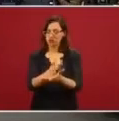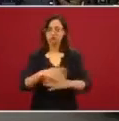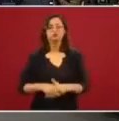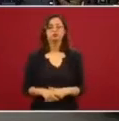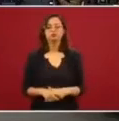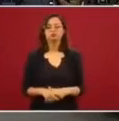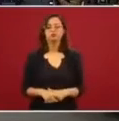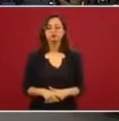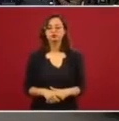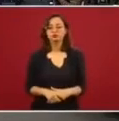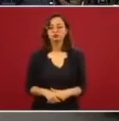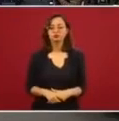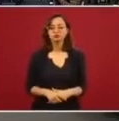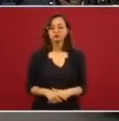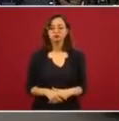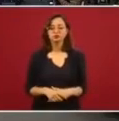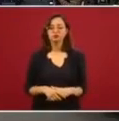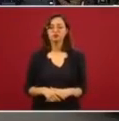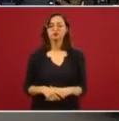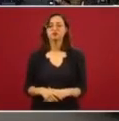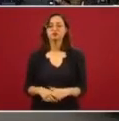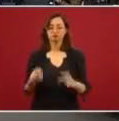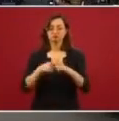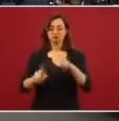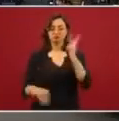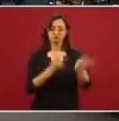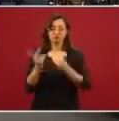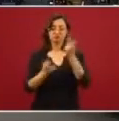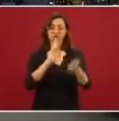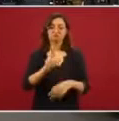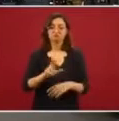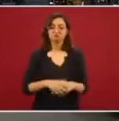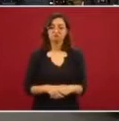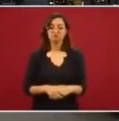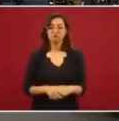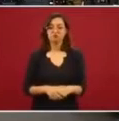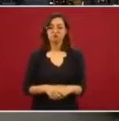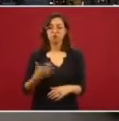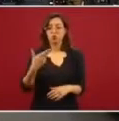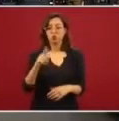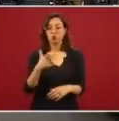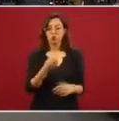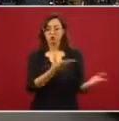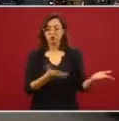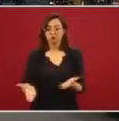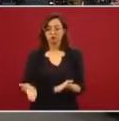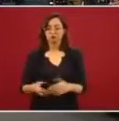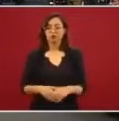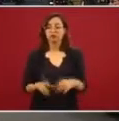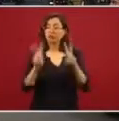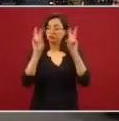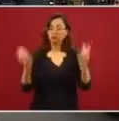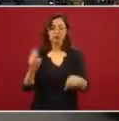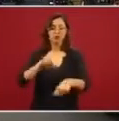este y empezamos pero entonces hubo de favor porque es el